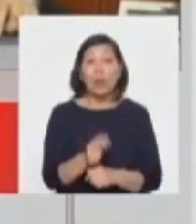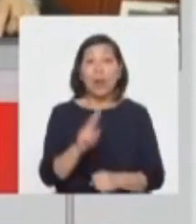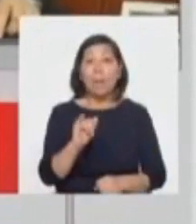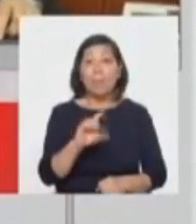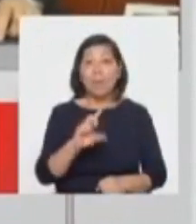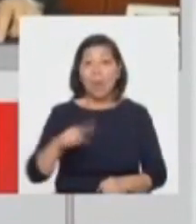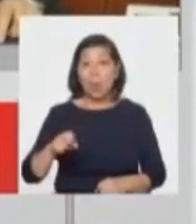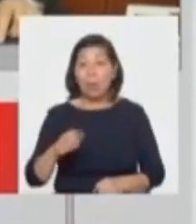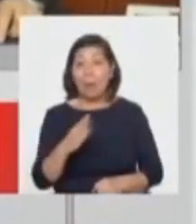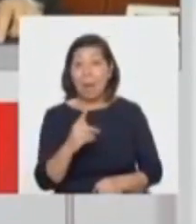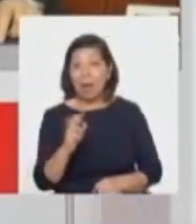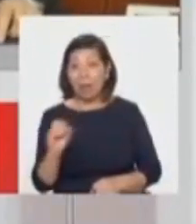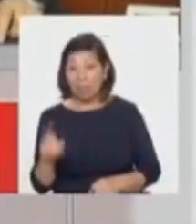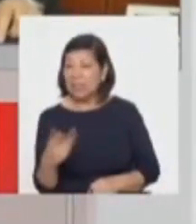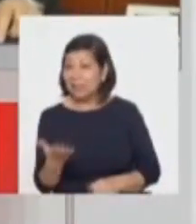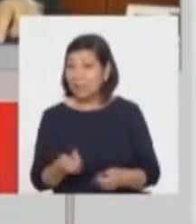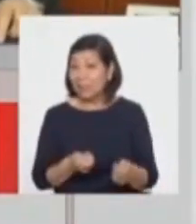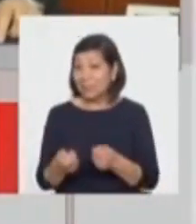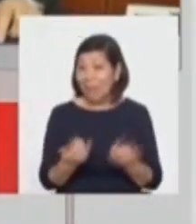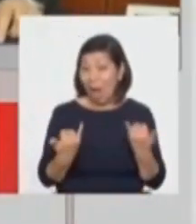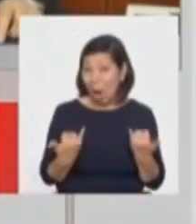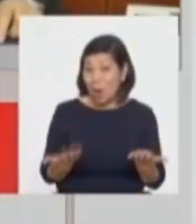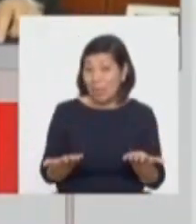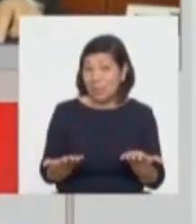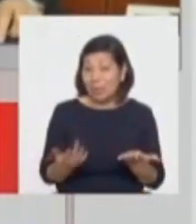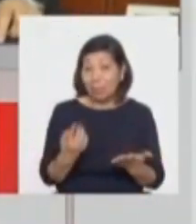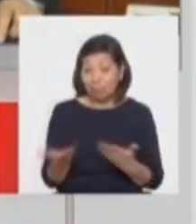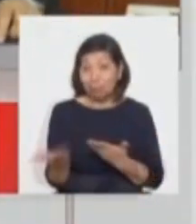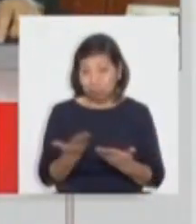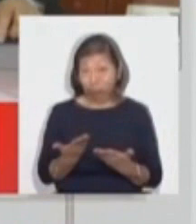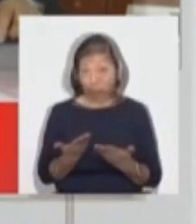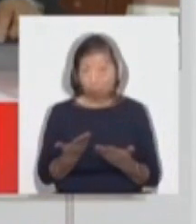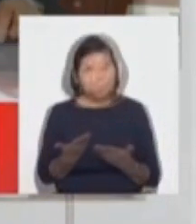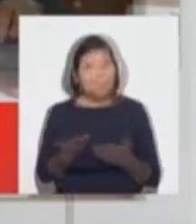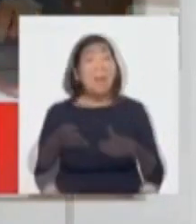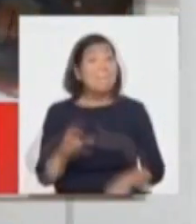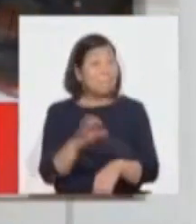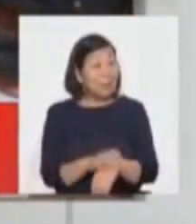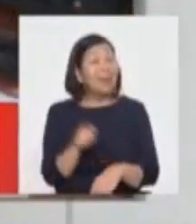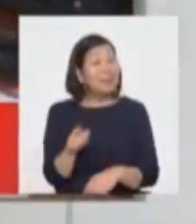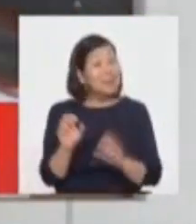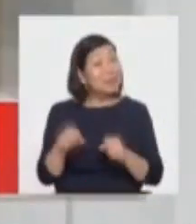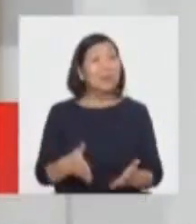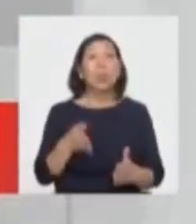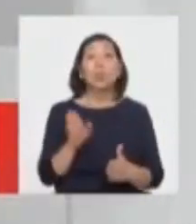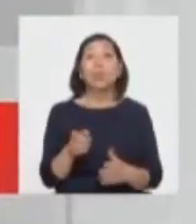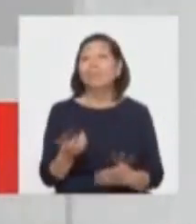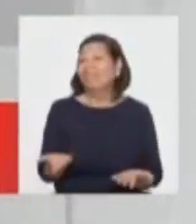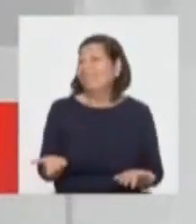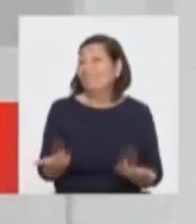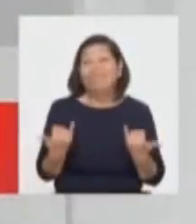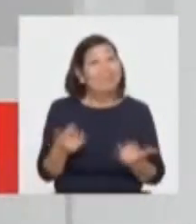de investigación: la remoción contra los miembros del pleno de la Junta Nacional de Justicia. Sorpresa esto también, orquestado con el